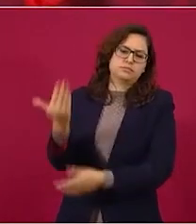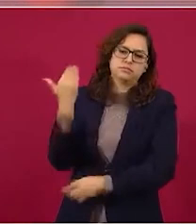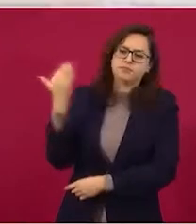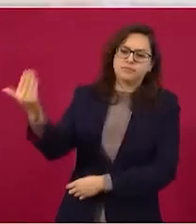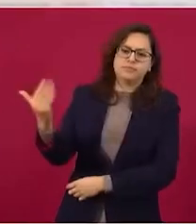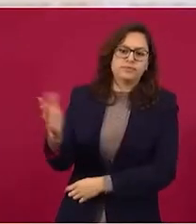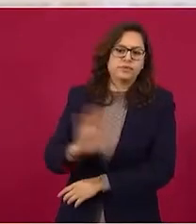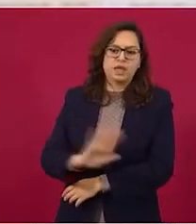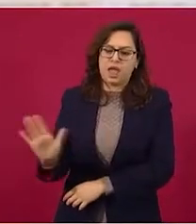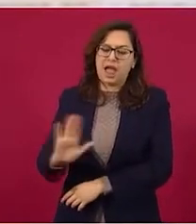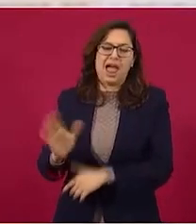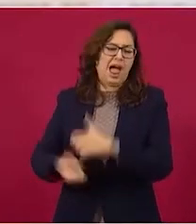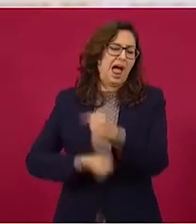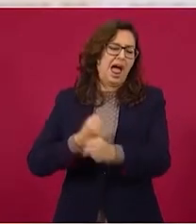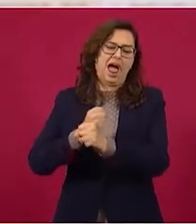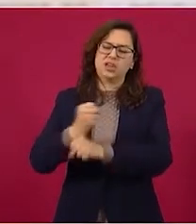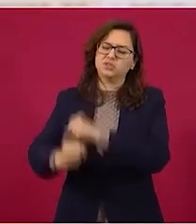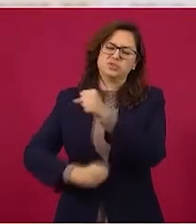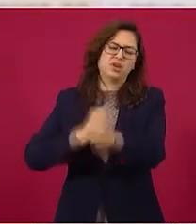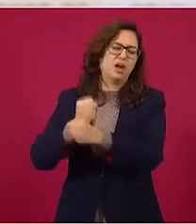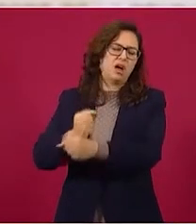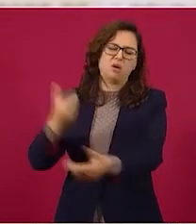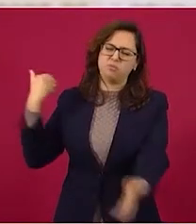ya